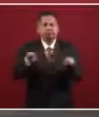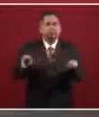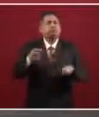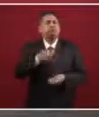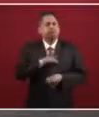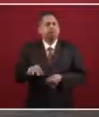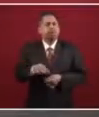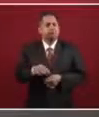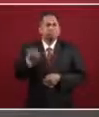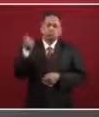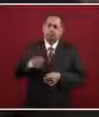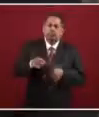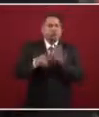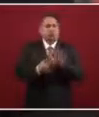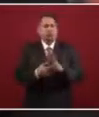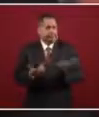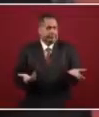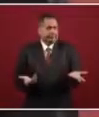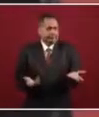Entonces, por eso,